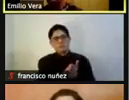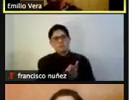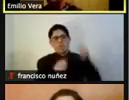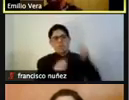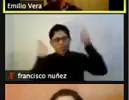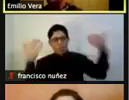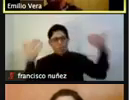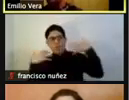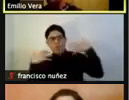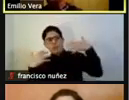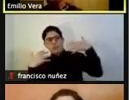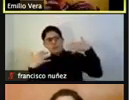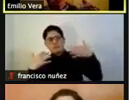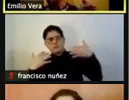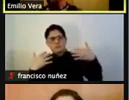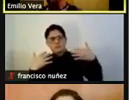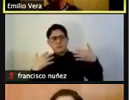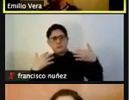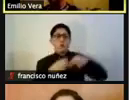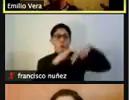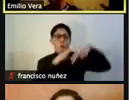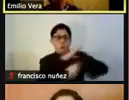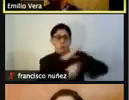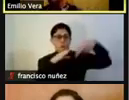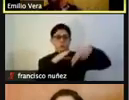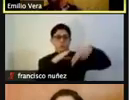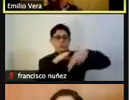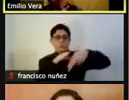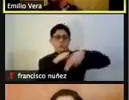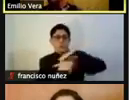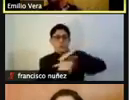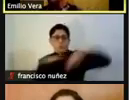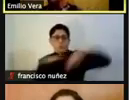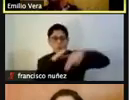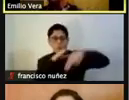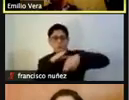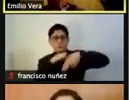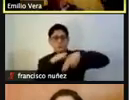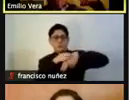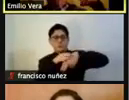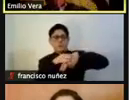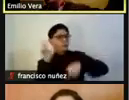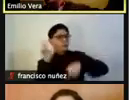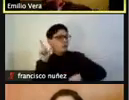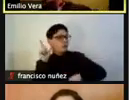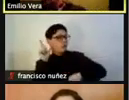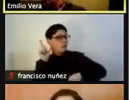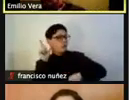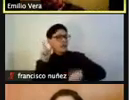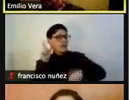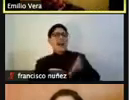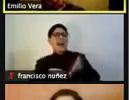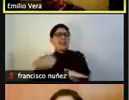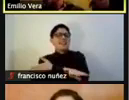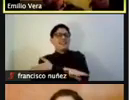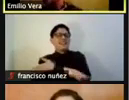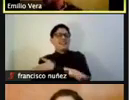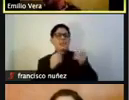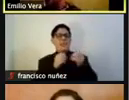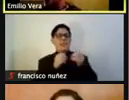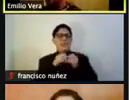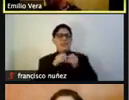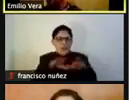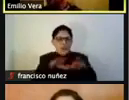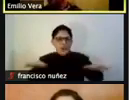disparando, la fauna escucha esto mucho antes de acercarse. O sea, escuchan a kilómetros de